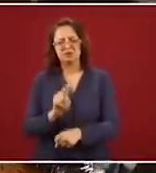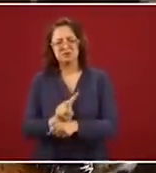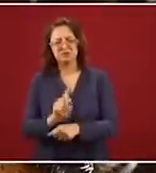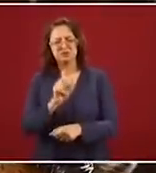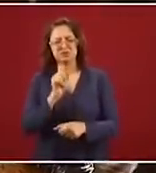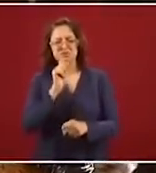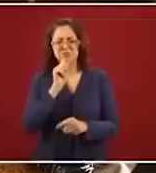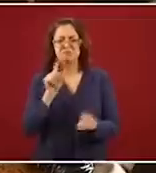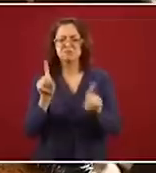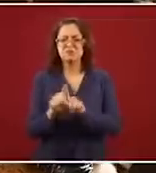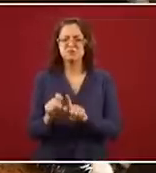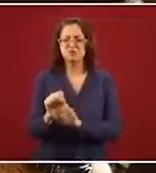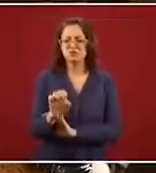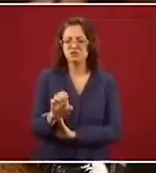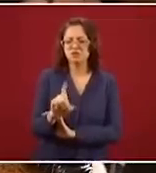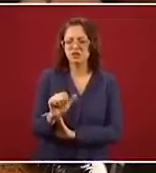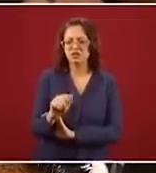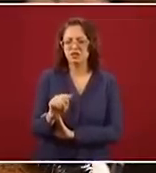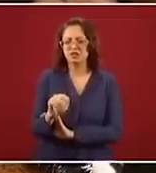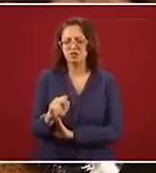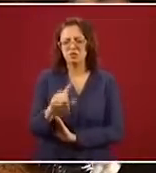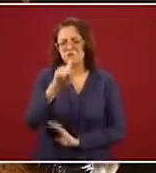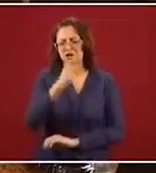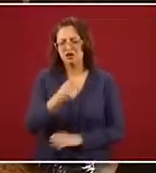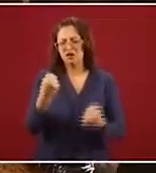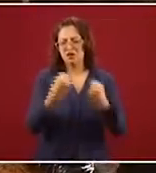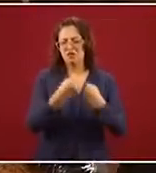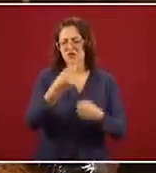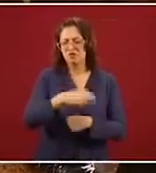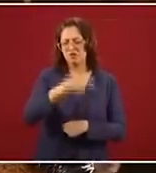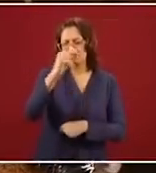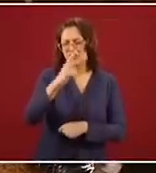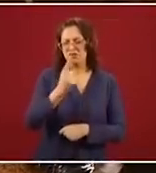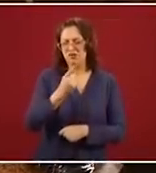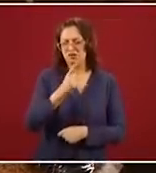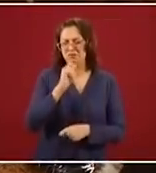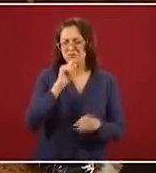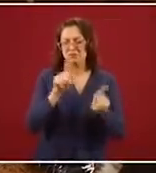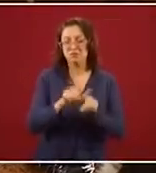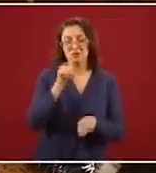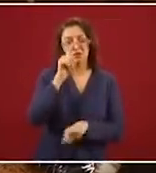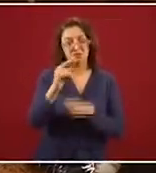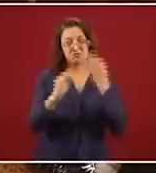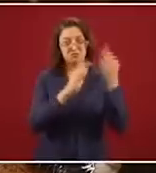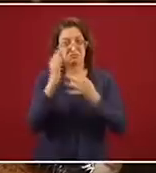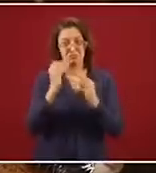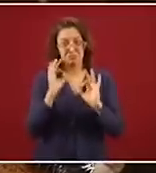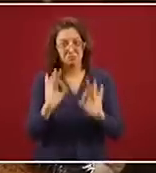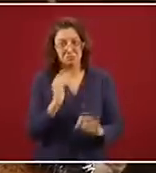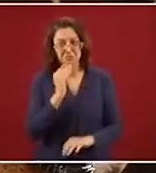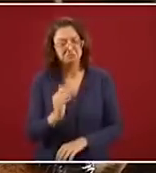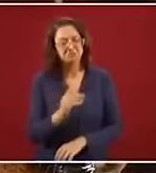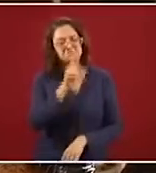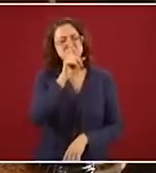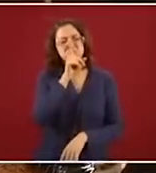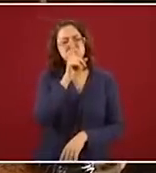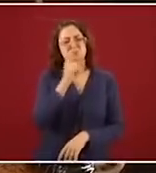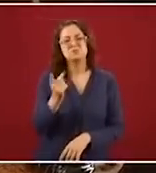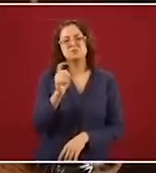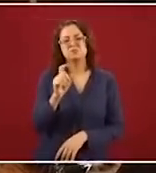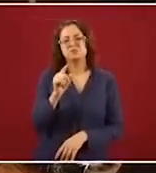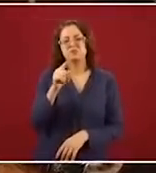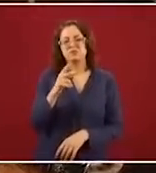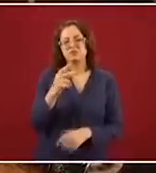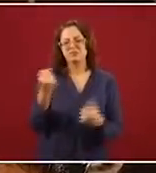lo que está haciendo SEDATU en la frontera, porque ahí también no hay noticias muy halagadoras. Le quiero decir que en los programas que está haciendo SEDATU en la